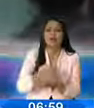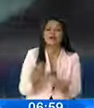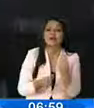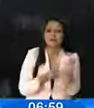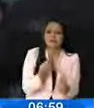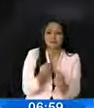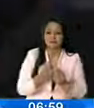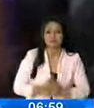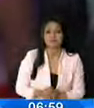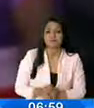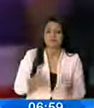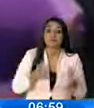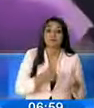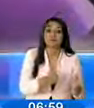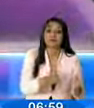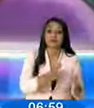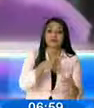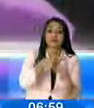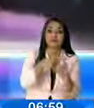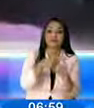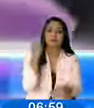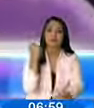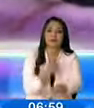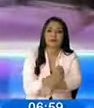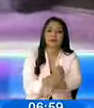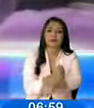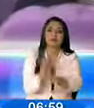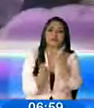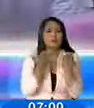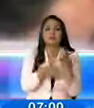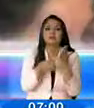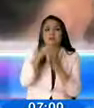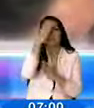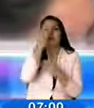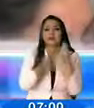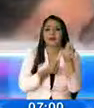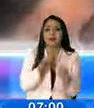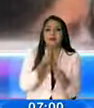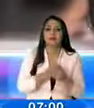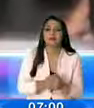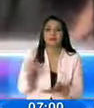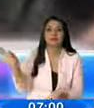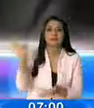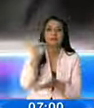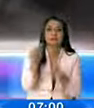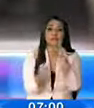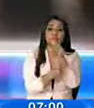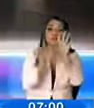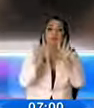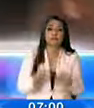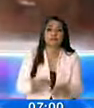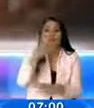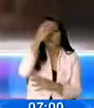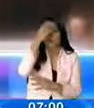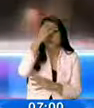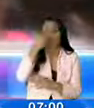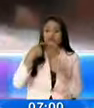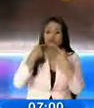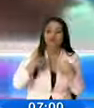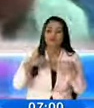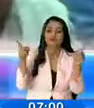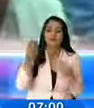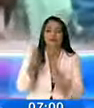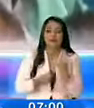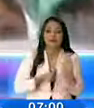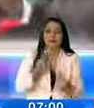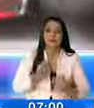al cementerio de Pascuales y en el sepelio, más de uno pidió respuestas a la presente la subsecretaria que anunció las primeras acciones. Primero